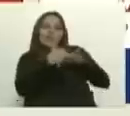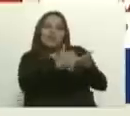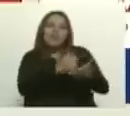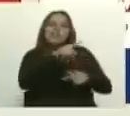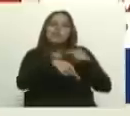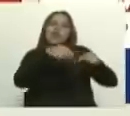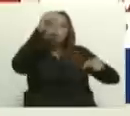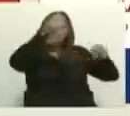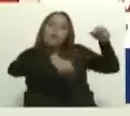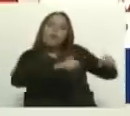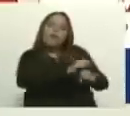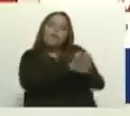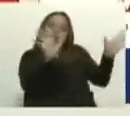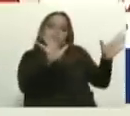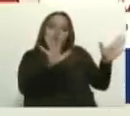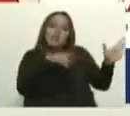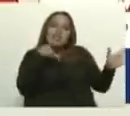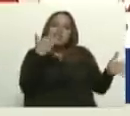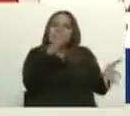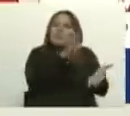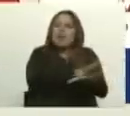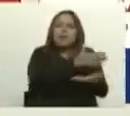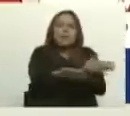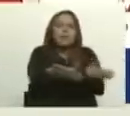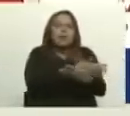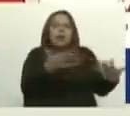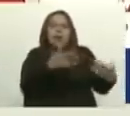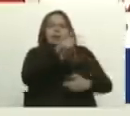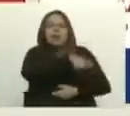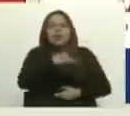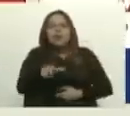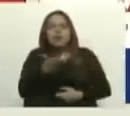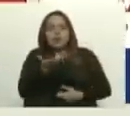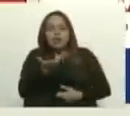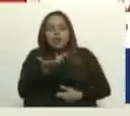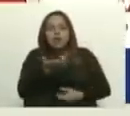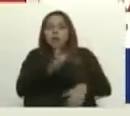bombardeamos. Y matamos la mitad de la población porque son muchos.